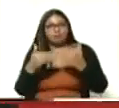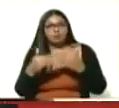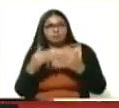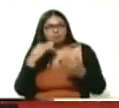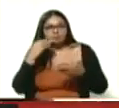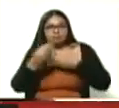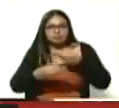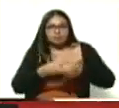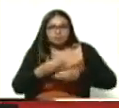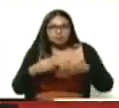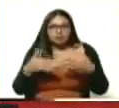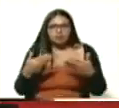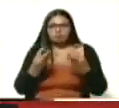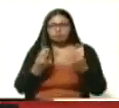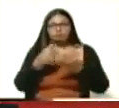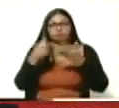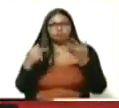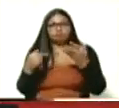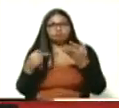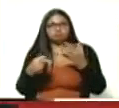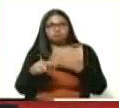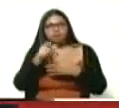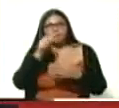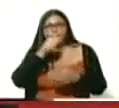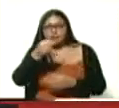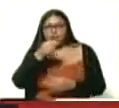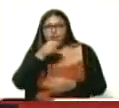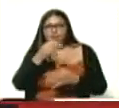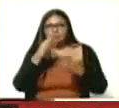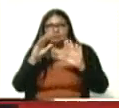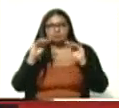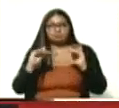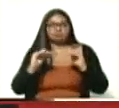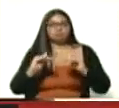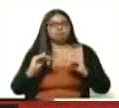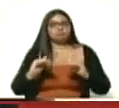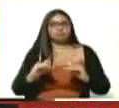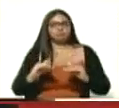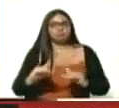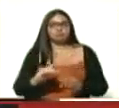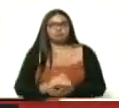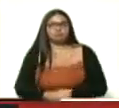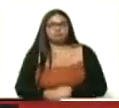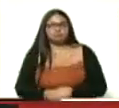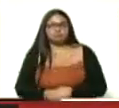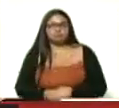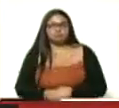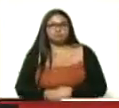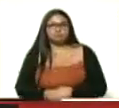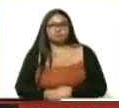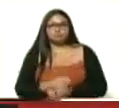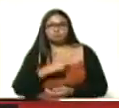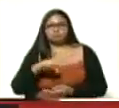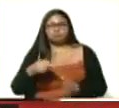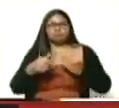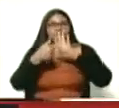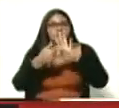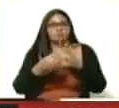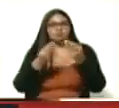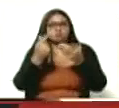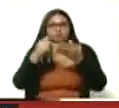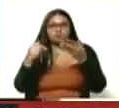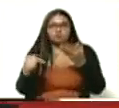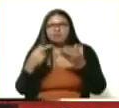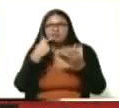hecho que muchos medios y periodistas bajen el tono. Okay. Hemos demostrado que muchas de las cosas